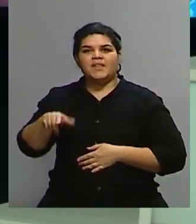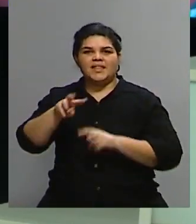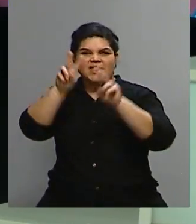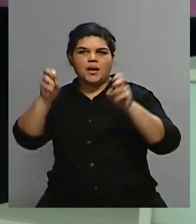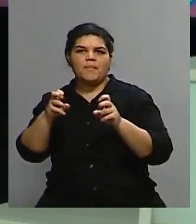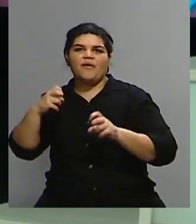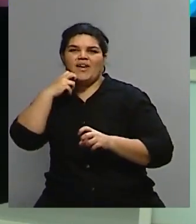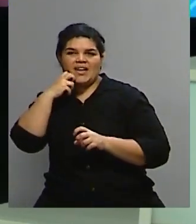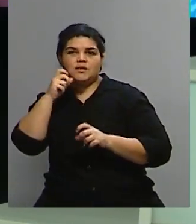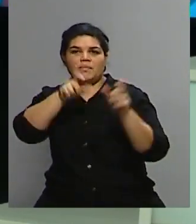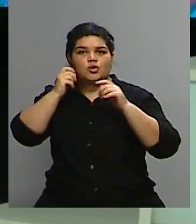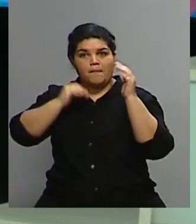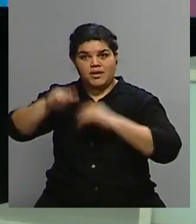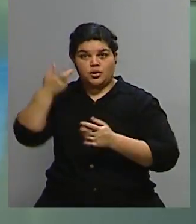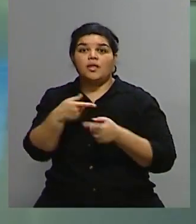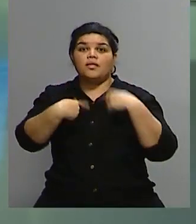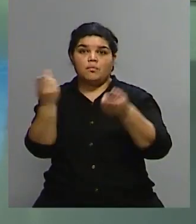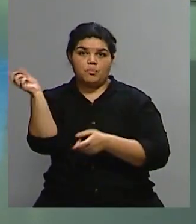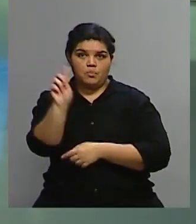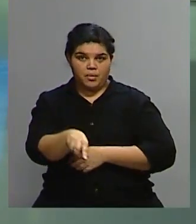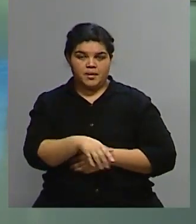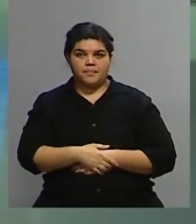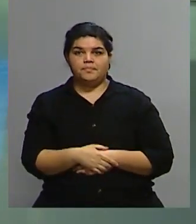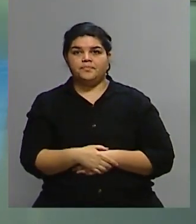vejeces y personas mayores. Ya regresamos.